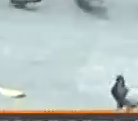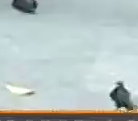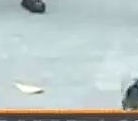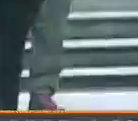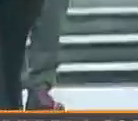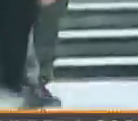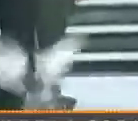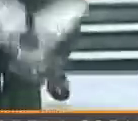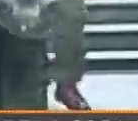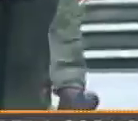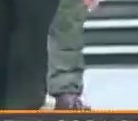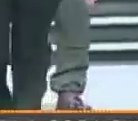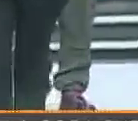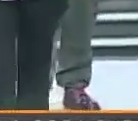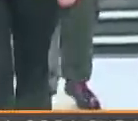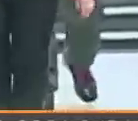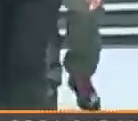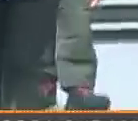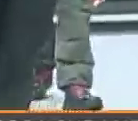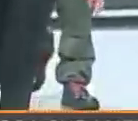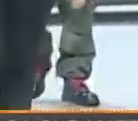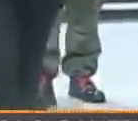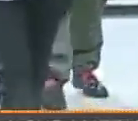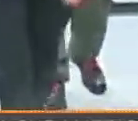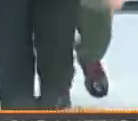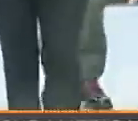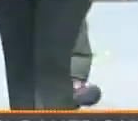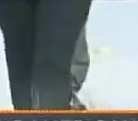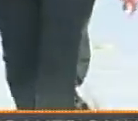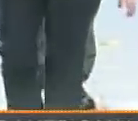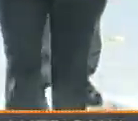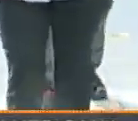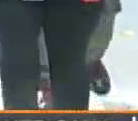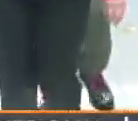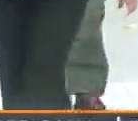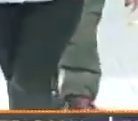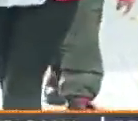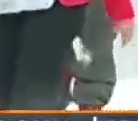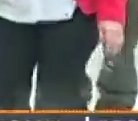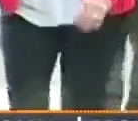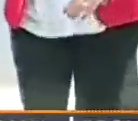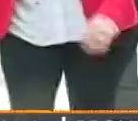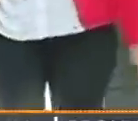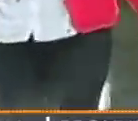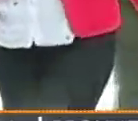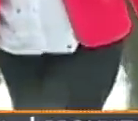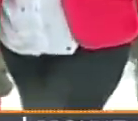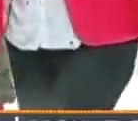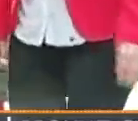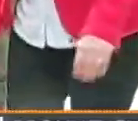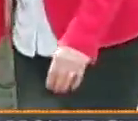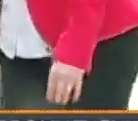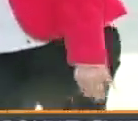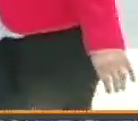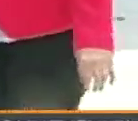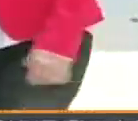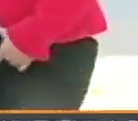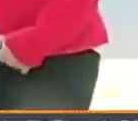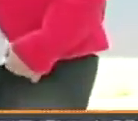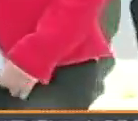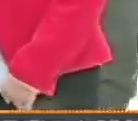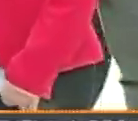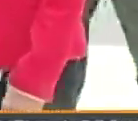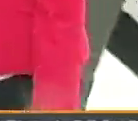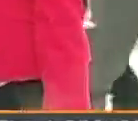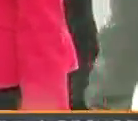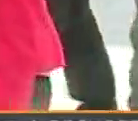Partido Socialista Unido de Venezuela, Erika Farías, Carolina Sestari, Naúm Fernández, Eduardo Piñate, Elías